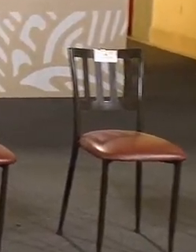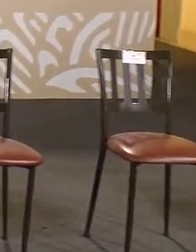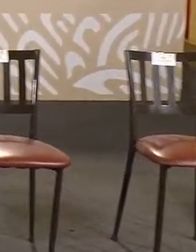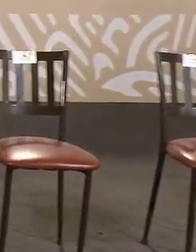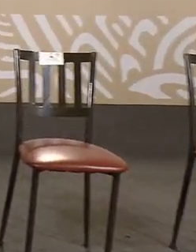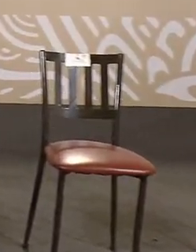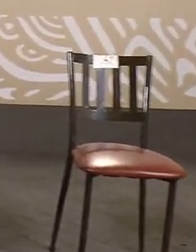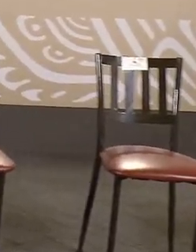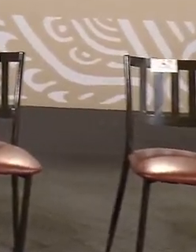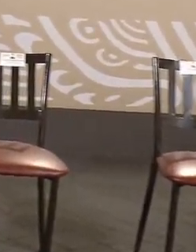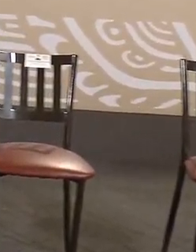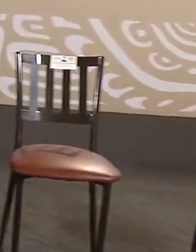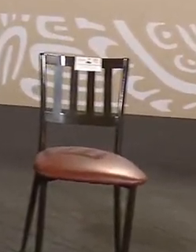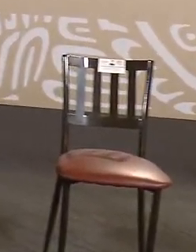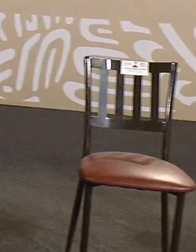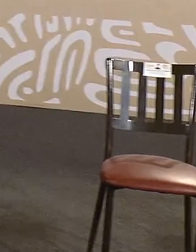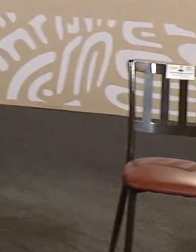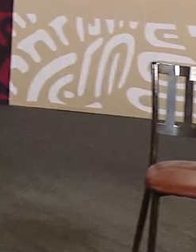ánimo, ánimo.